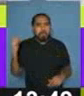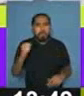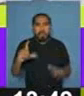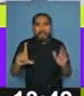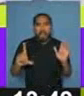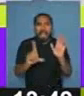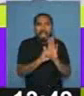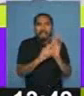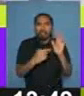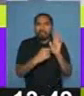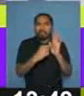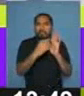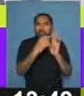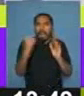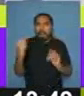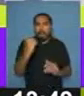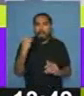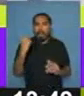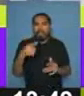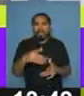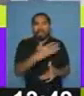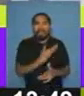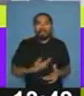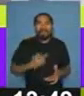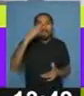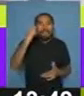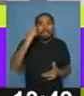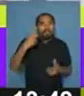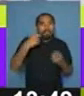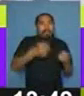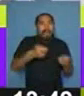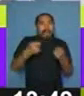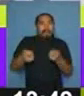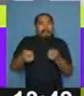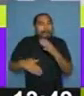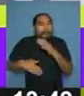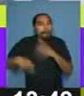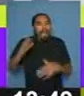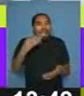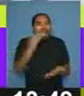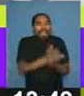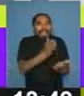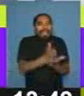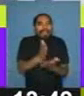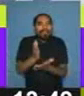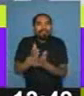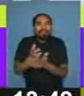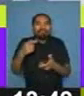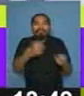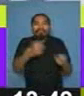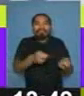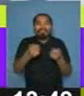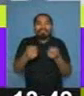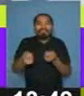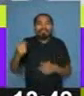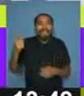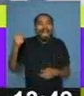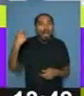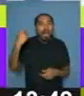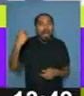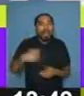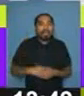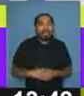nacional, obviamente otorgue derechos jubilatorios, una jubilación y un sueldo de dignidad a los adultos y adultas